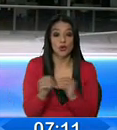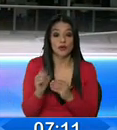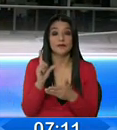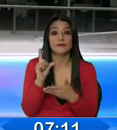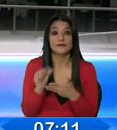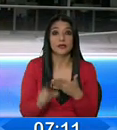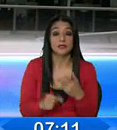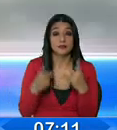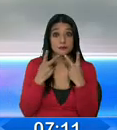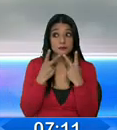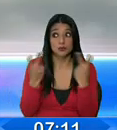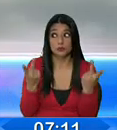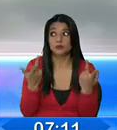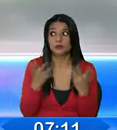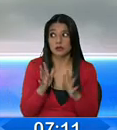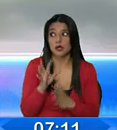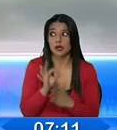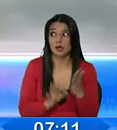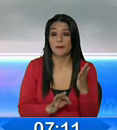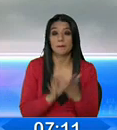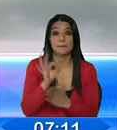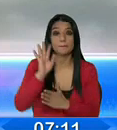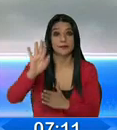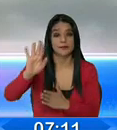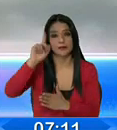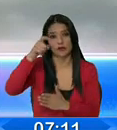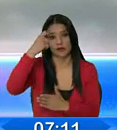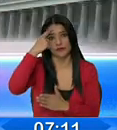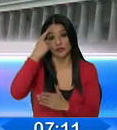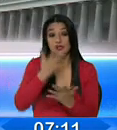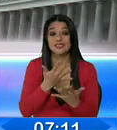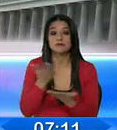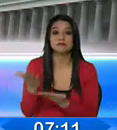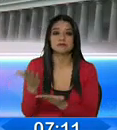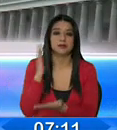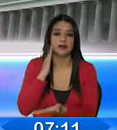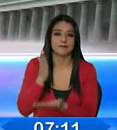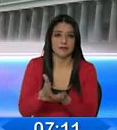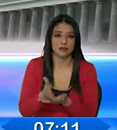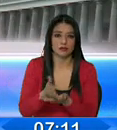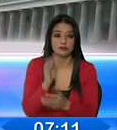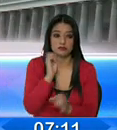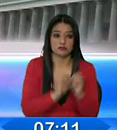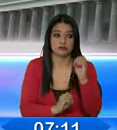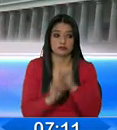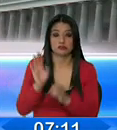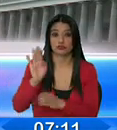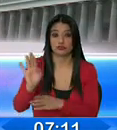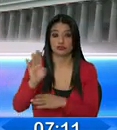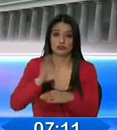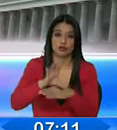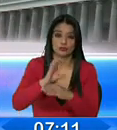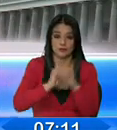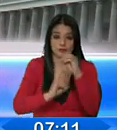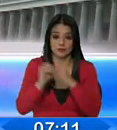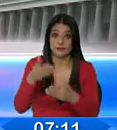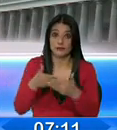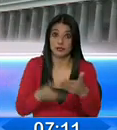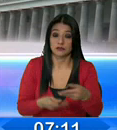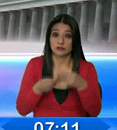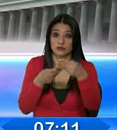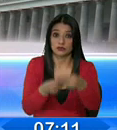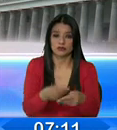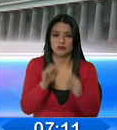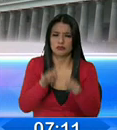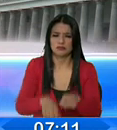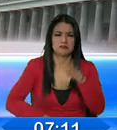Finanzas Públicas pasa al Ejecutivo, a la espera del veto. Las observaciones por parte de este poder del Estado se podrán